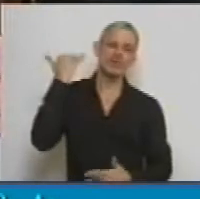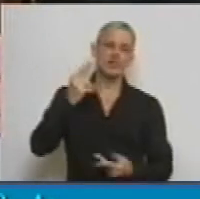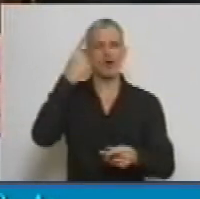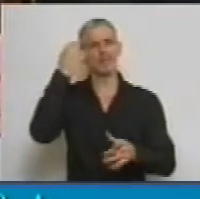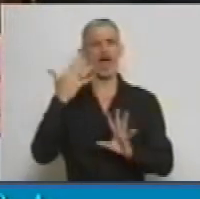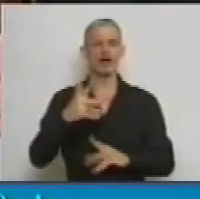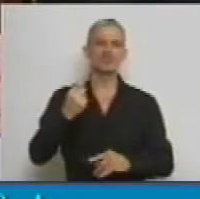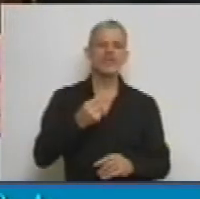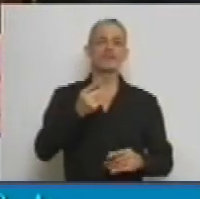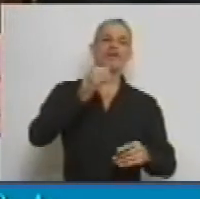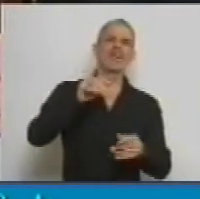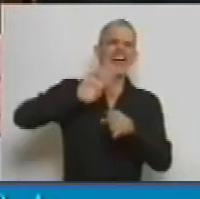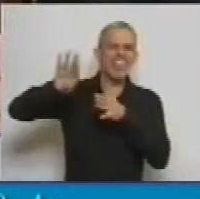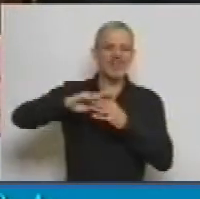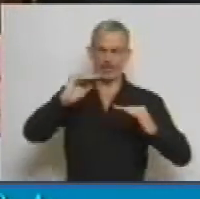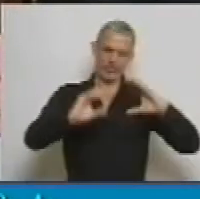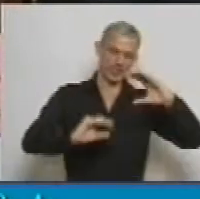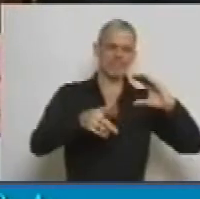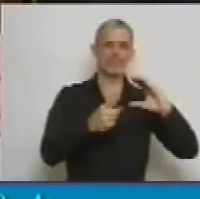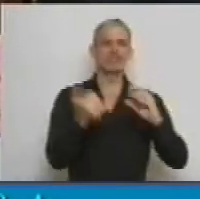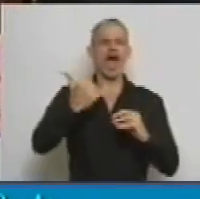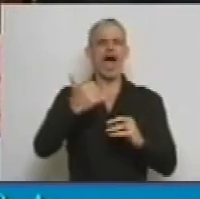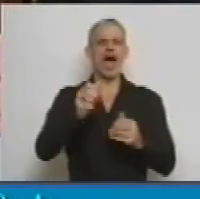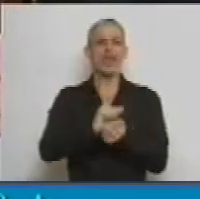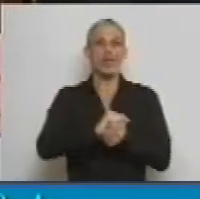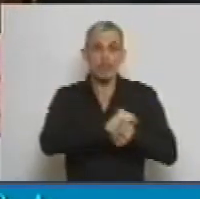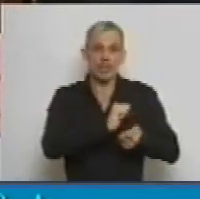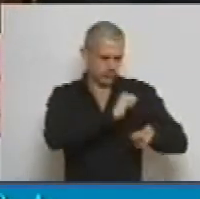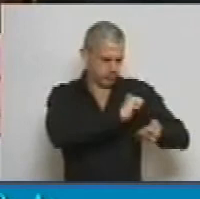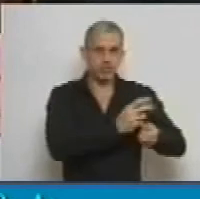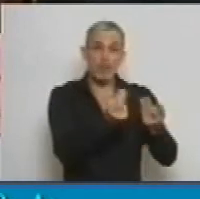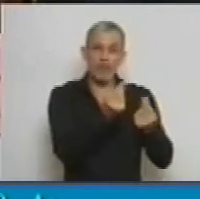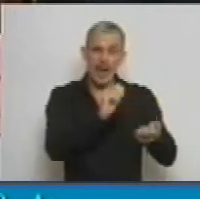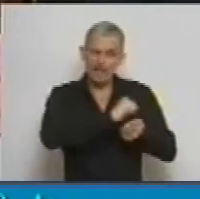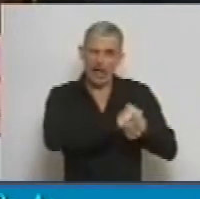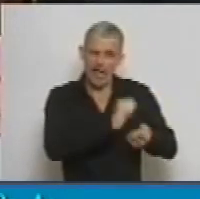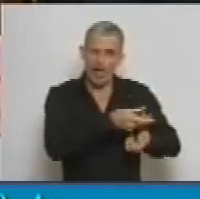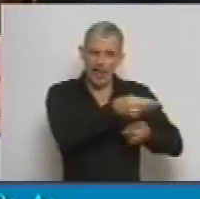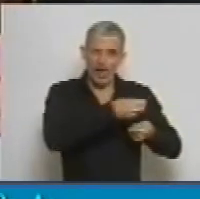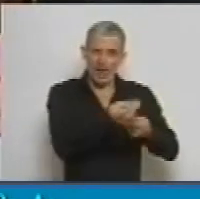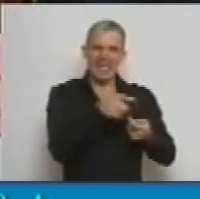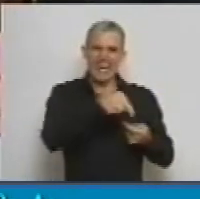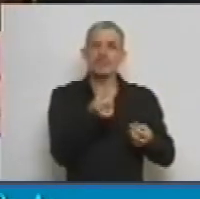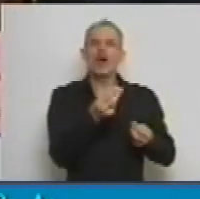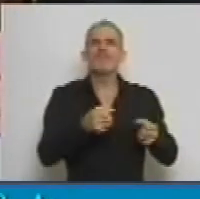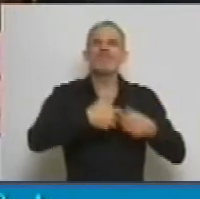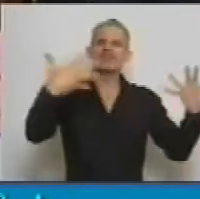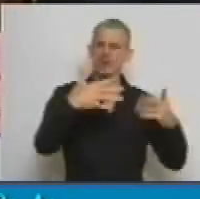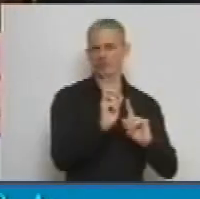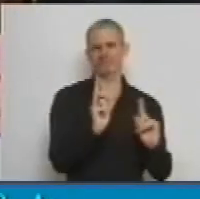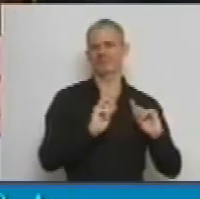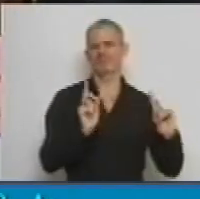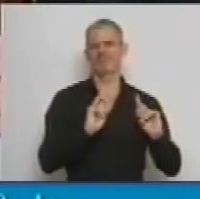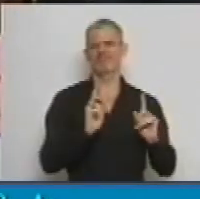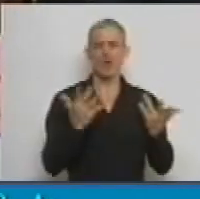pensar que porque se monetiza un déficit y se emite dinero para monetizar un déficit es inflacionario,